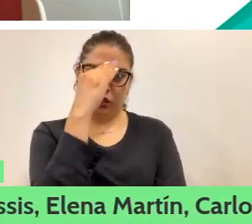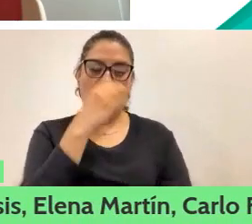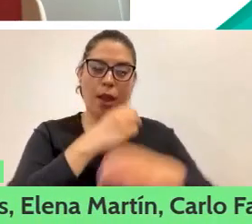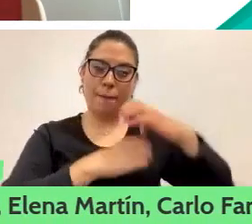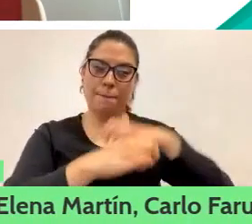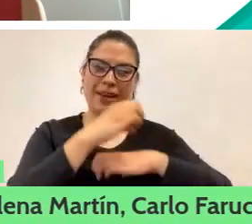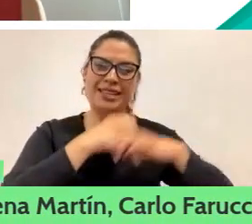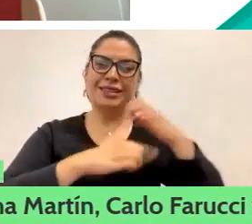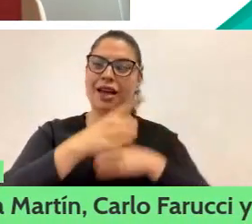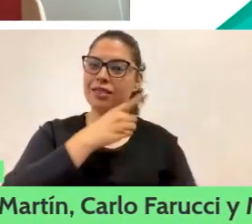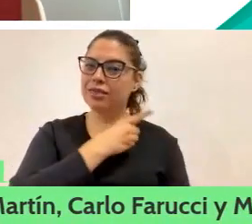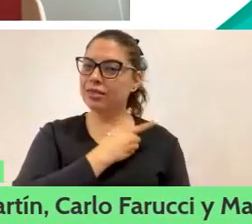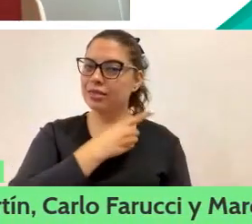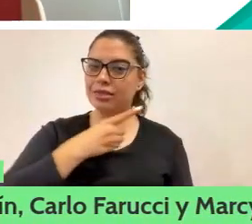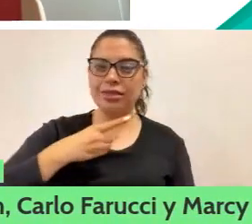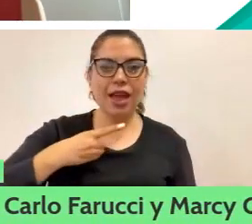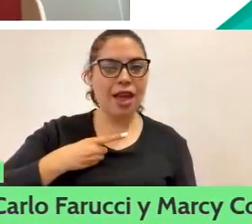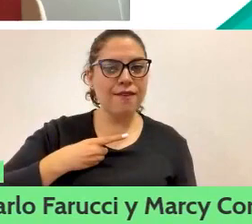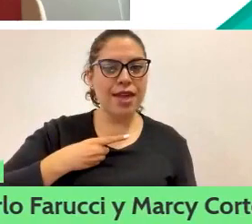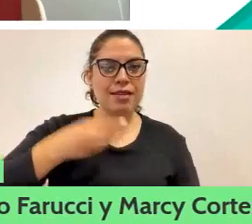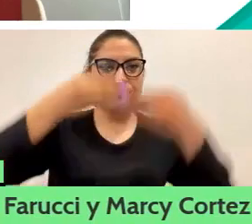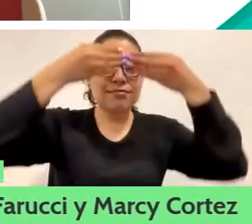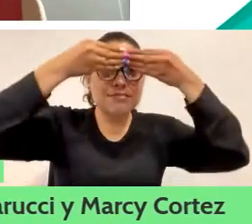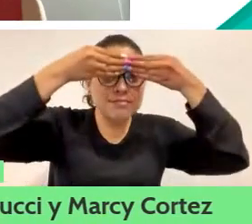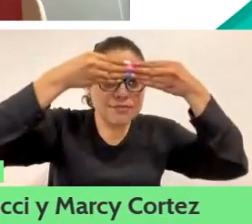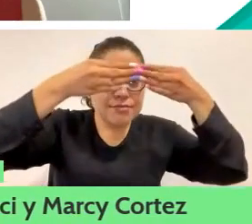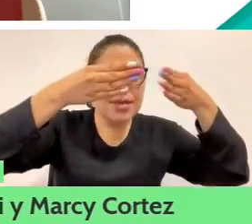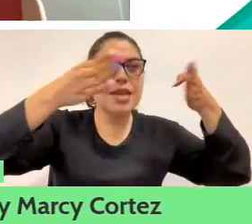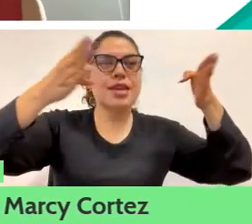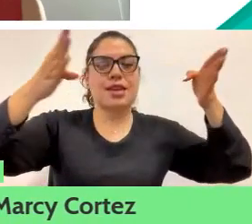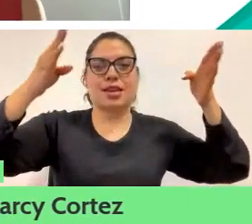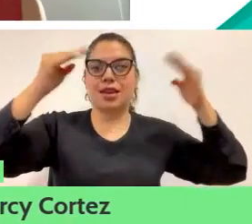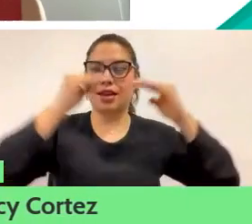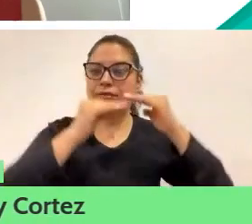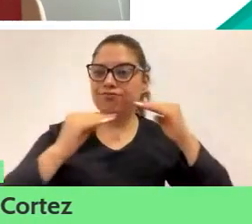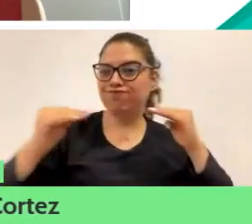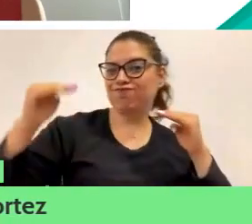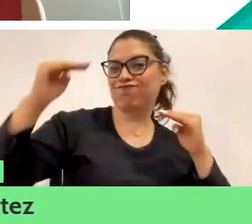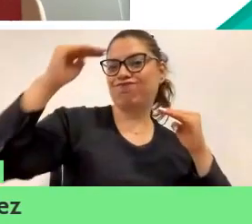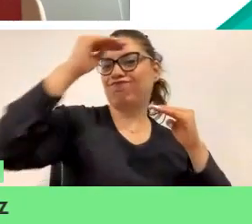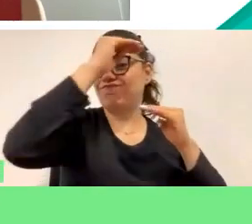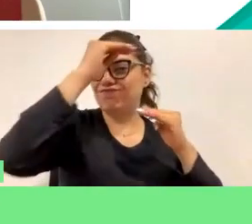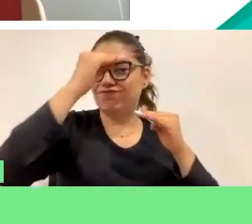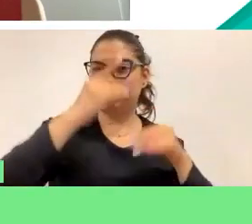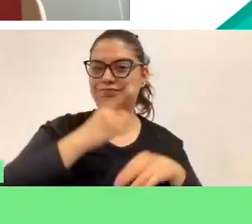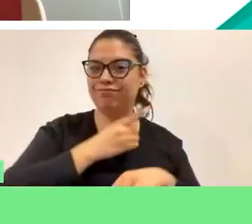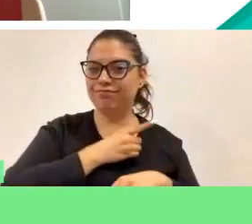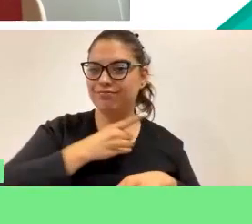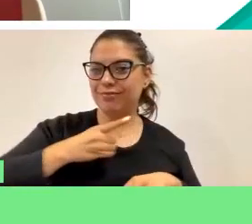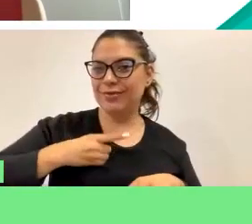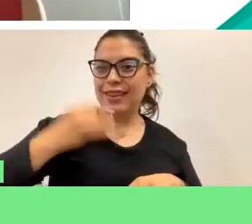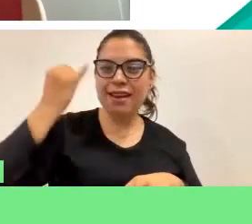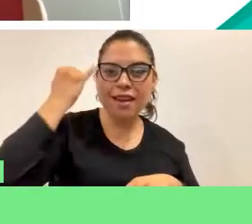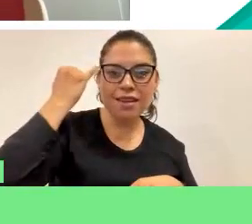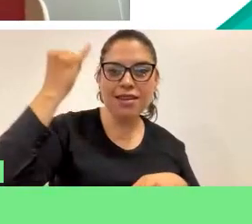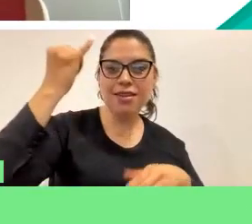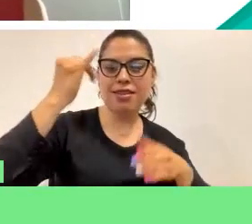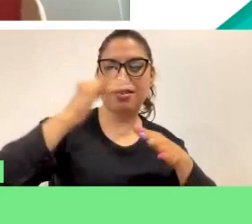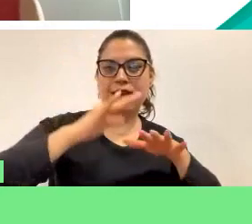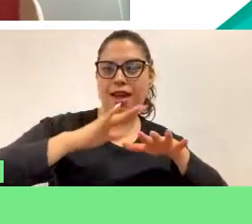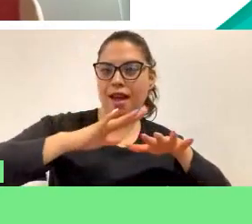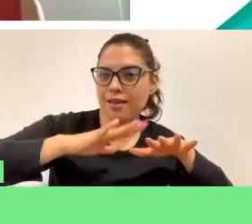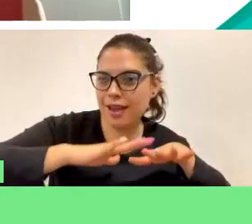lleguen las limitaciones, si llegan, ya pondremos soluciones. Pero al principio hay que pensar en grande, en cómo hacer cosas de forma